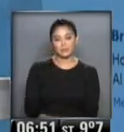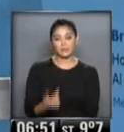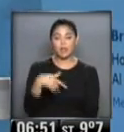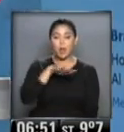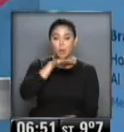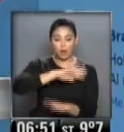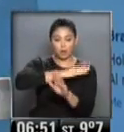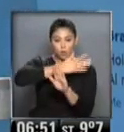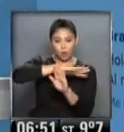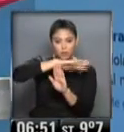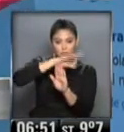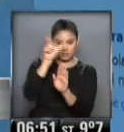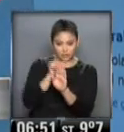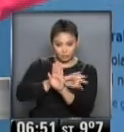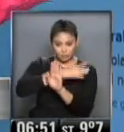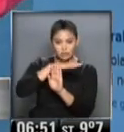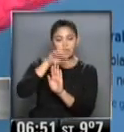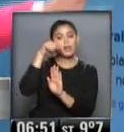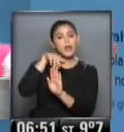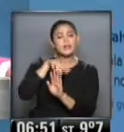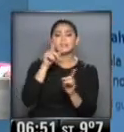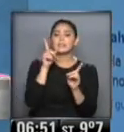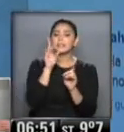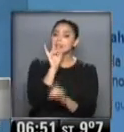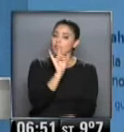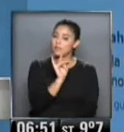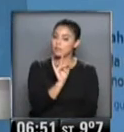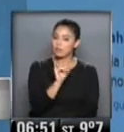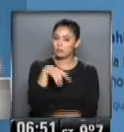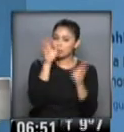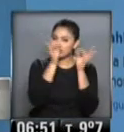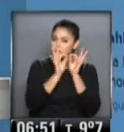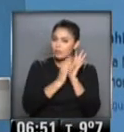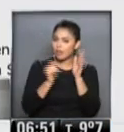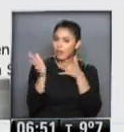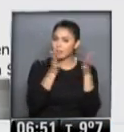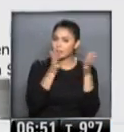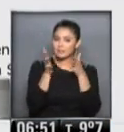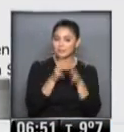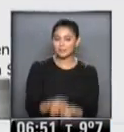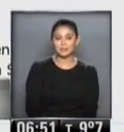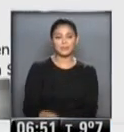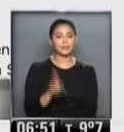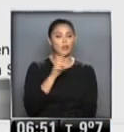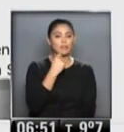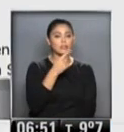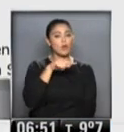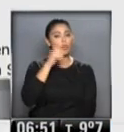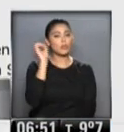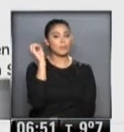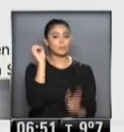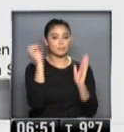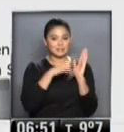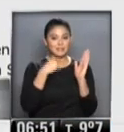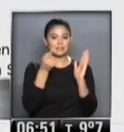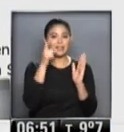zona cordillerana se va a complicar, Pate. Nevadas, viento. Más mensajes, Nadia. S. Olmedo, buen